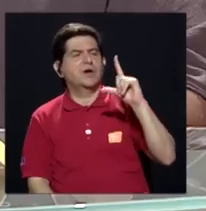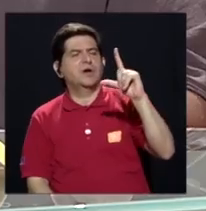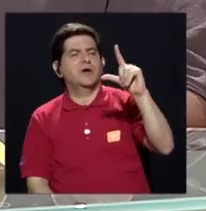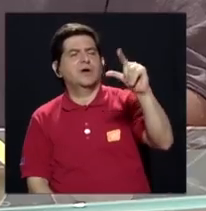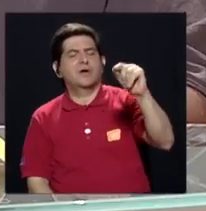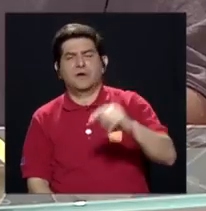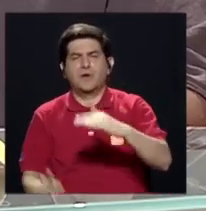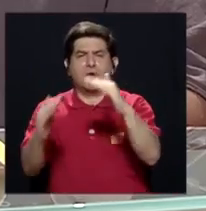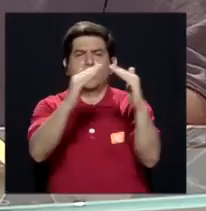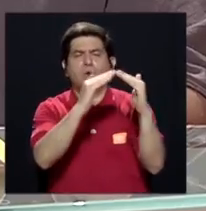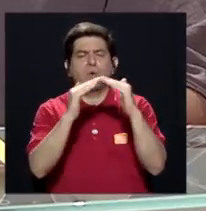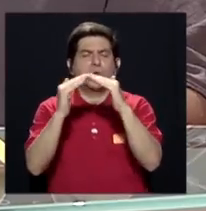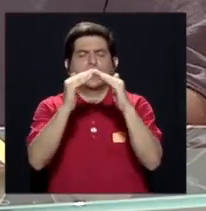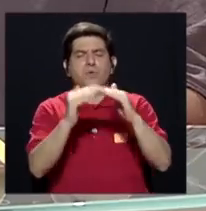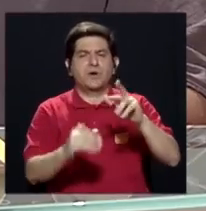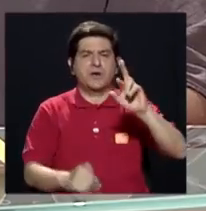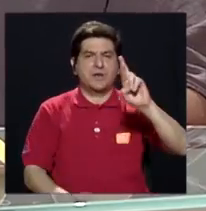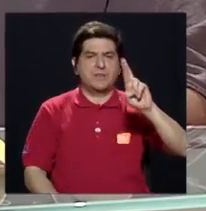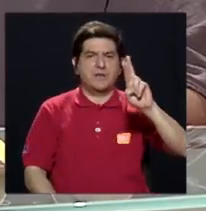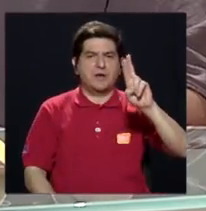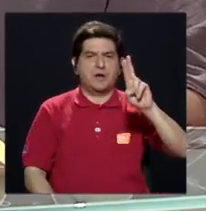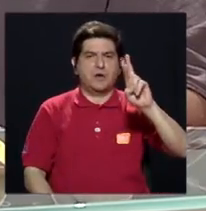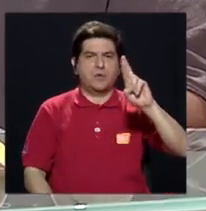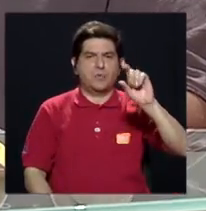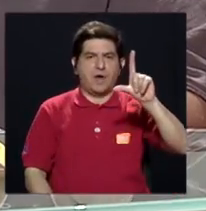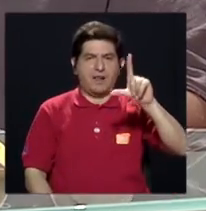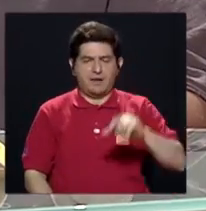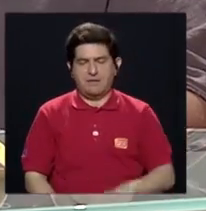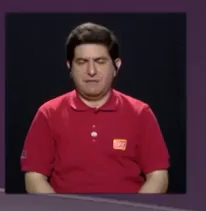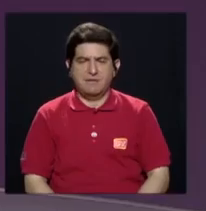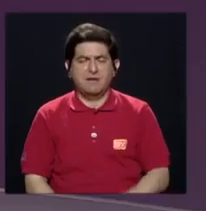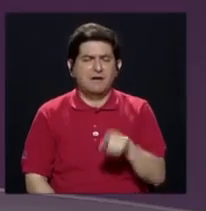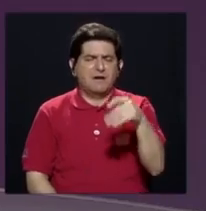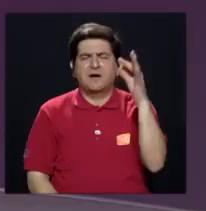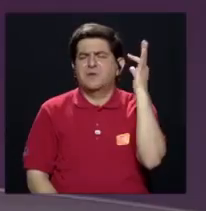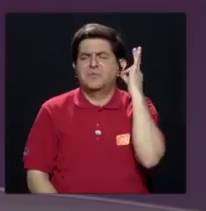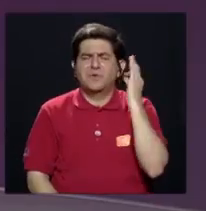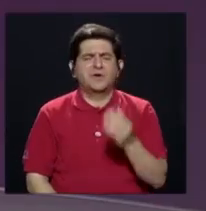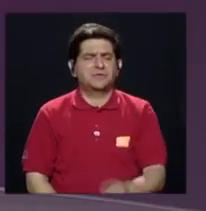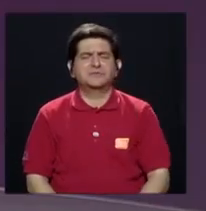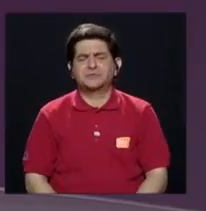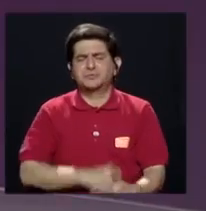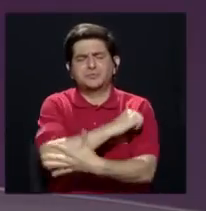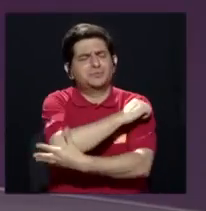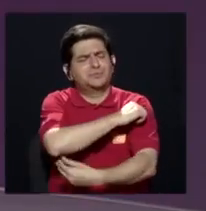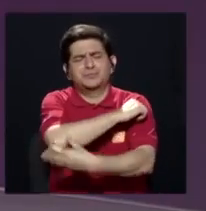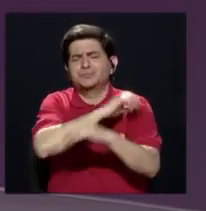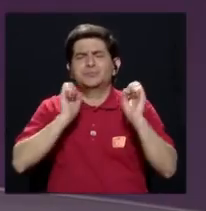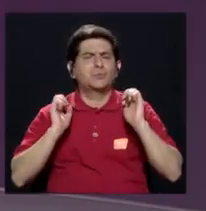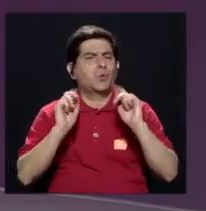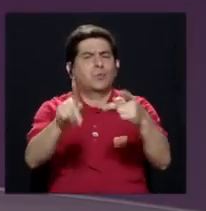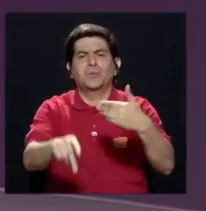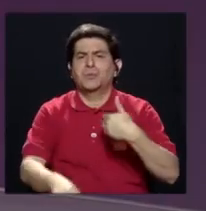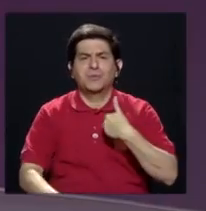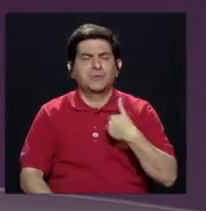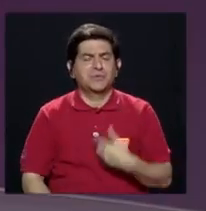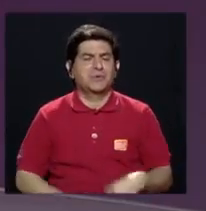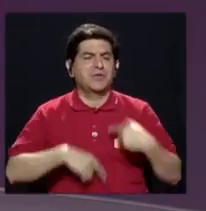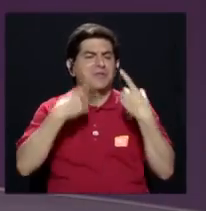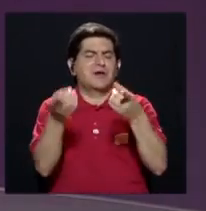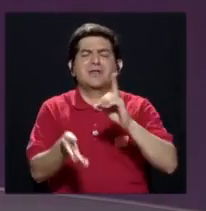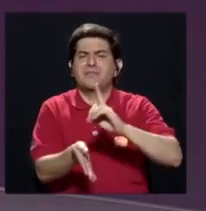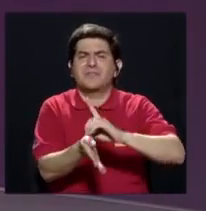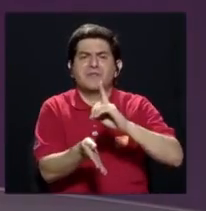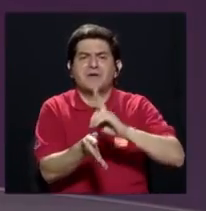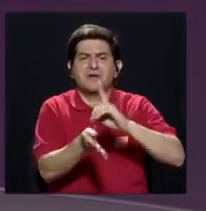mujeres de comunidades mujeres empobrecidas mujeres que no hay oportunidad de ir a un médico de